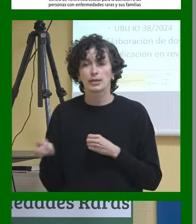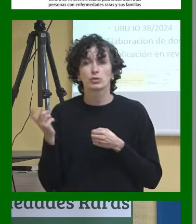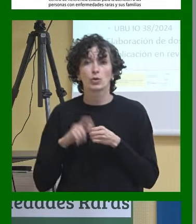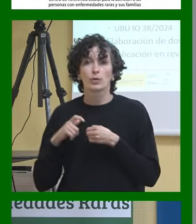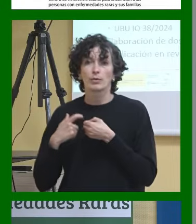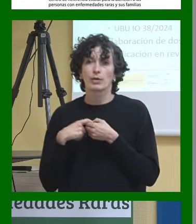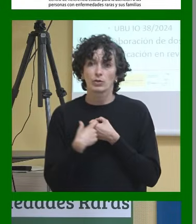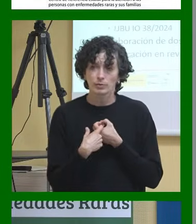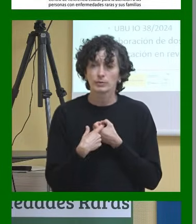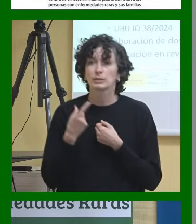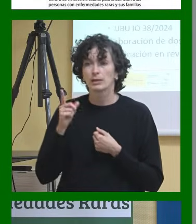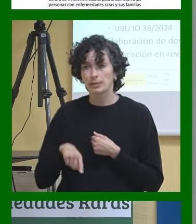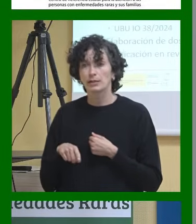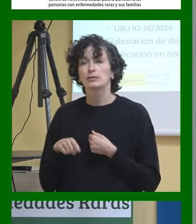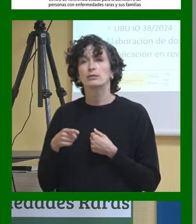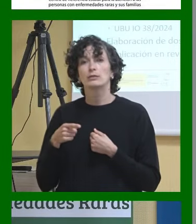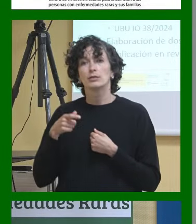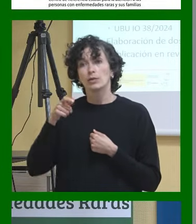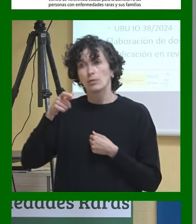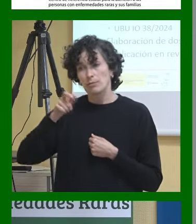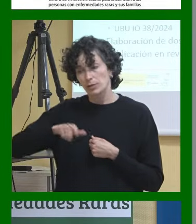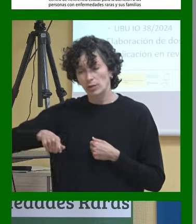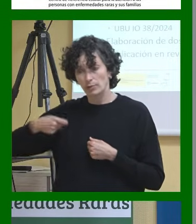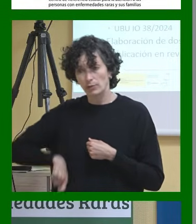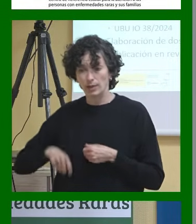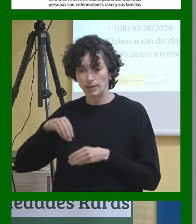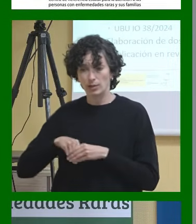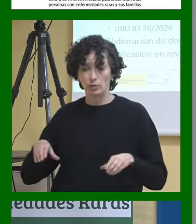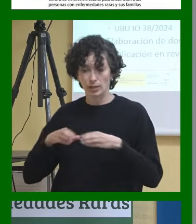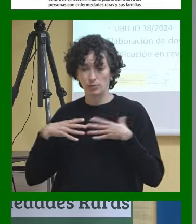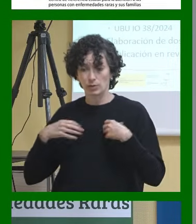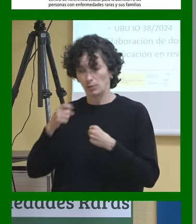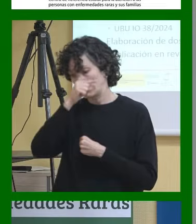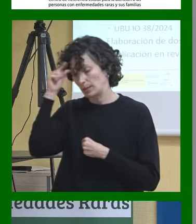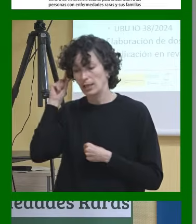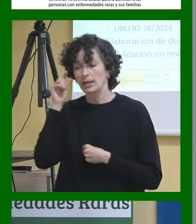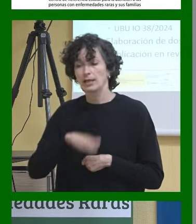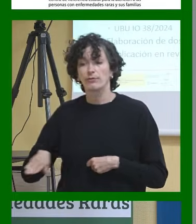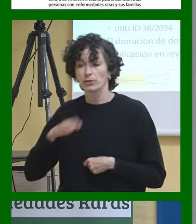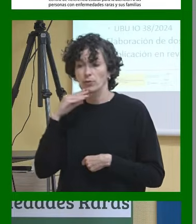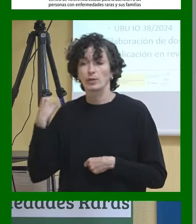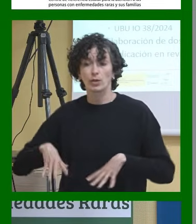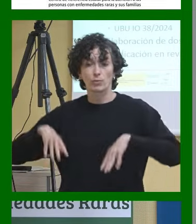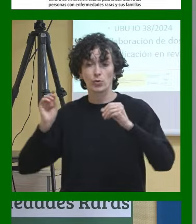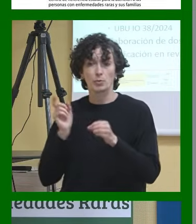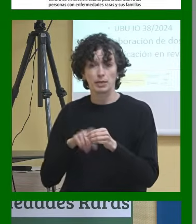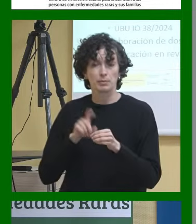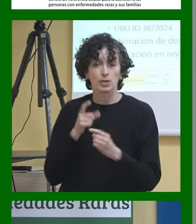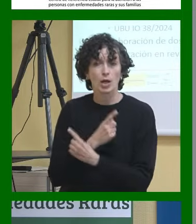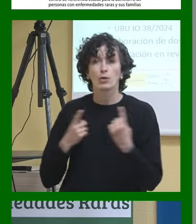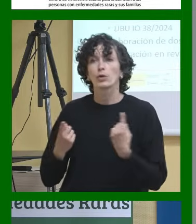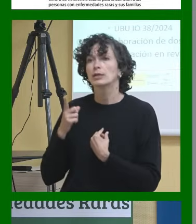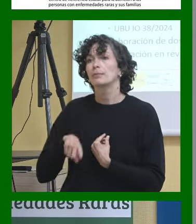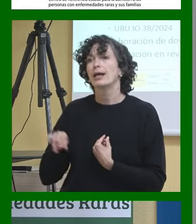os he dicho, hemos participado miembros profesionales del equipo de salud mental infanto-juvenil de Burgos, también el jefe